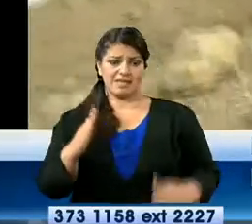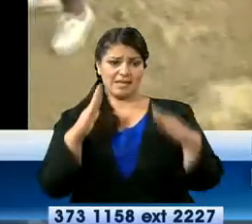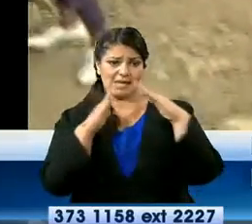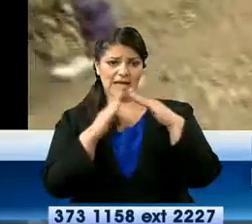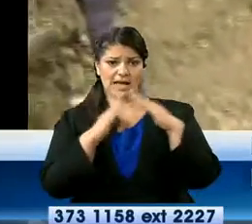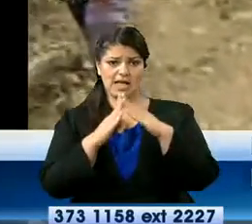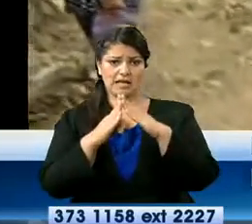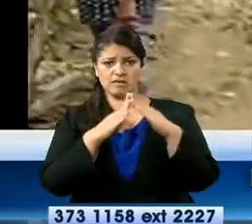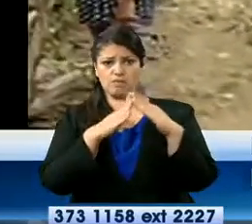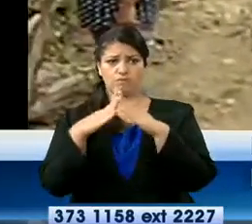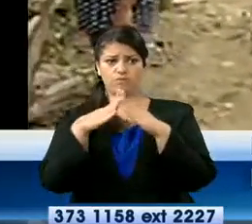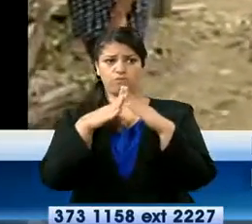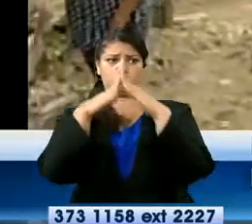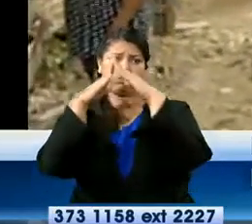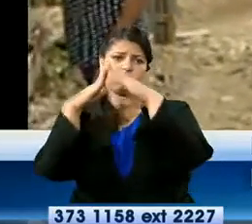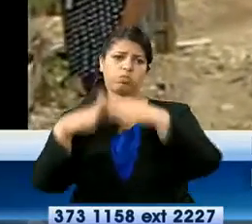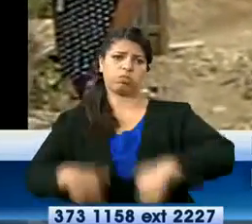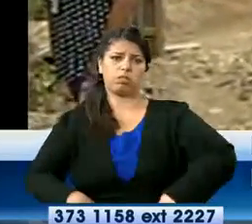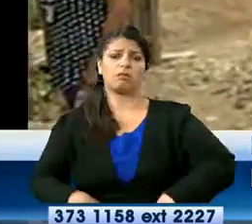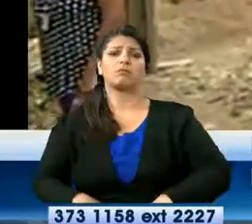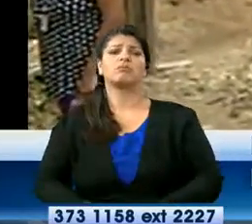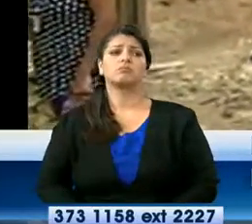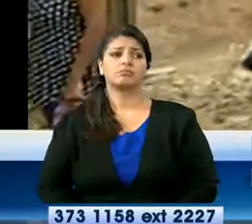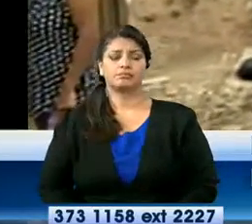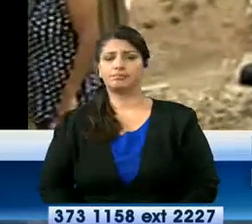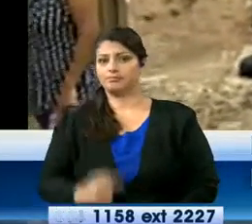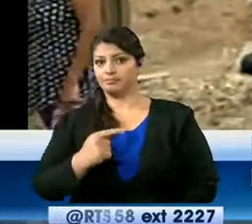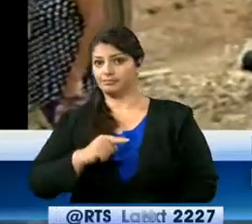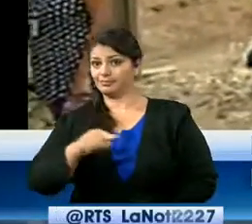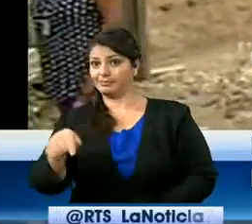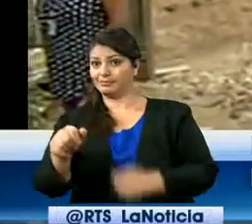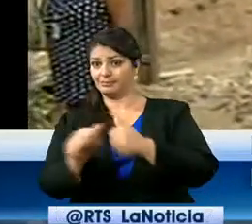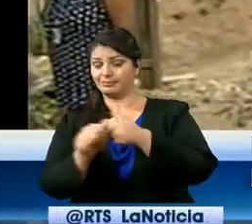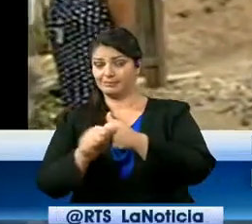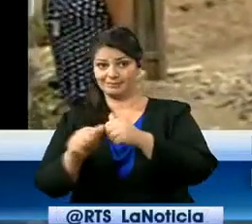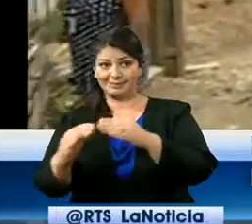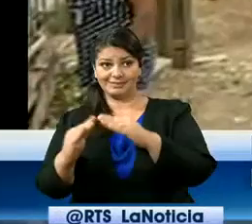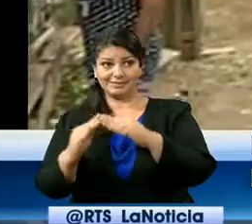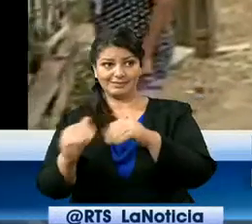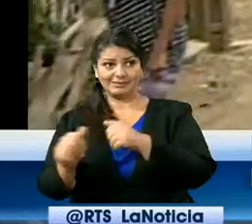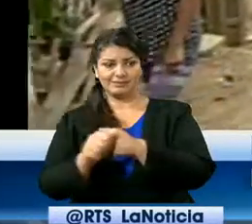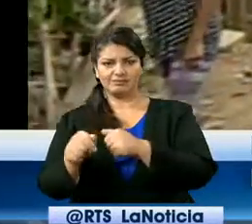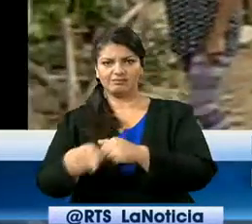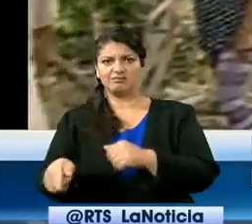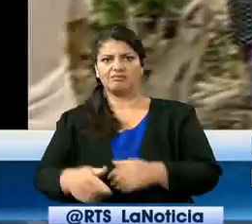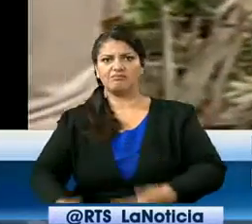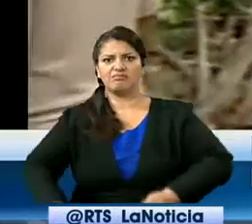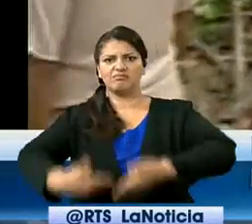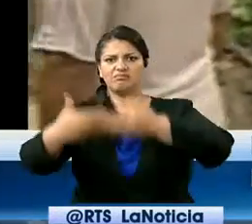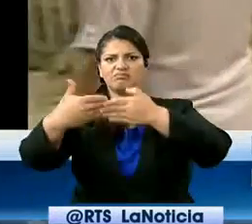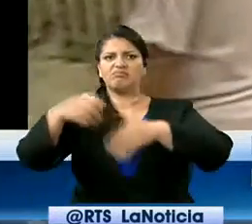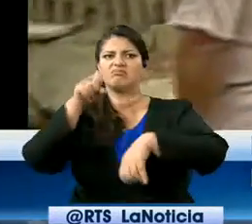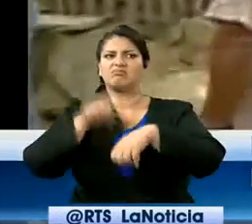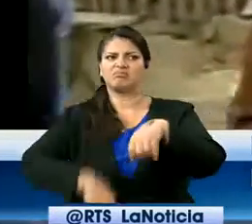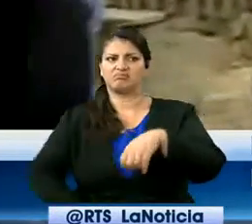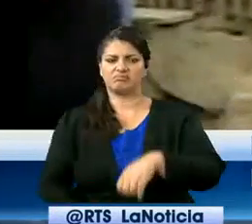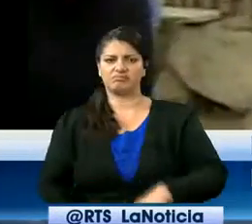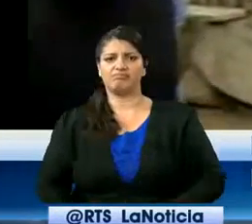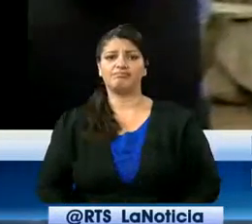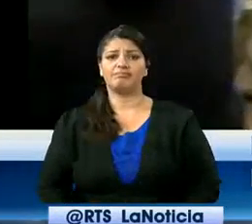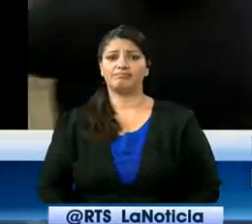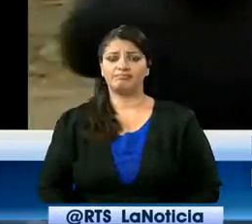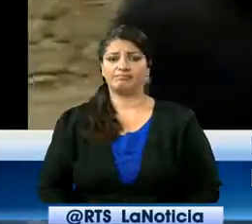Aquí, exclusivamente la vecina misma, las paredes ya están hasta para caerse, porque cada invierno el agua le empuja. Empuja y se hace una zanja, son